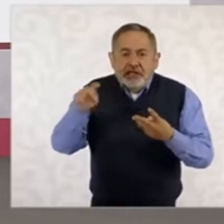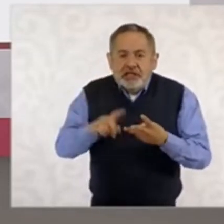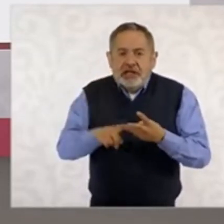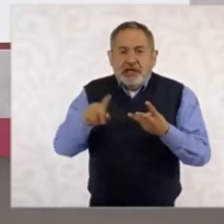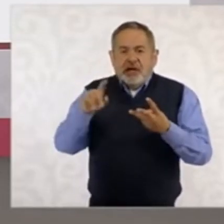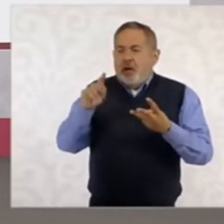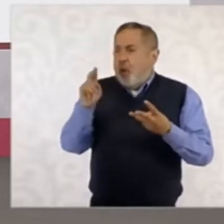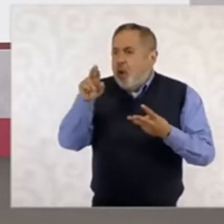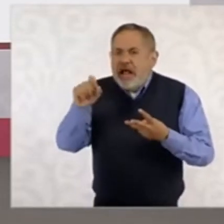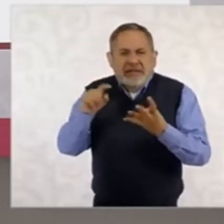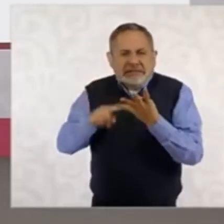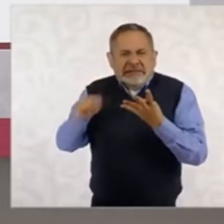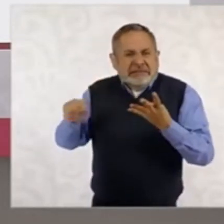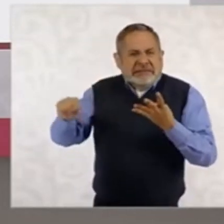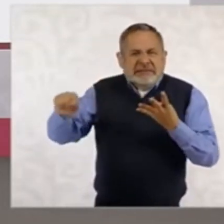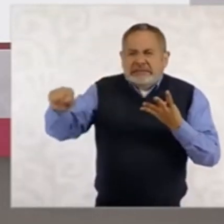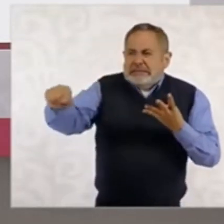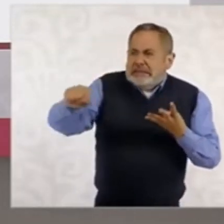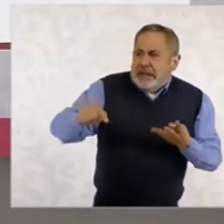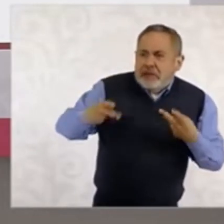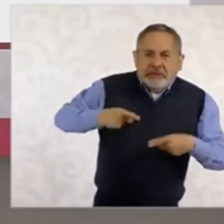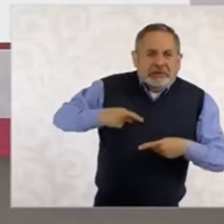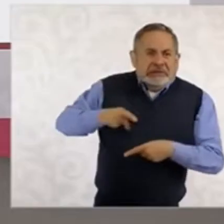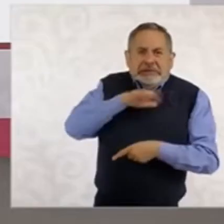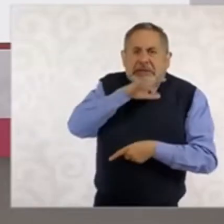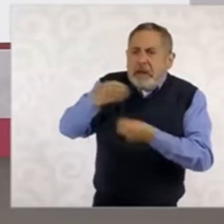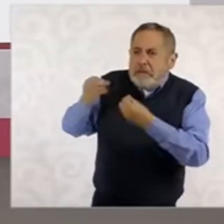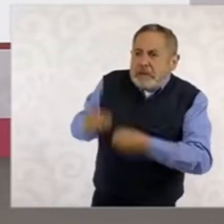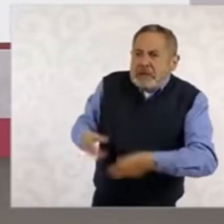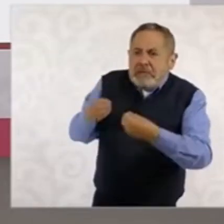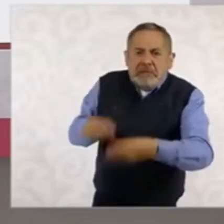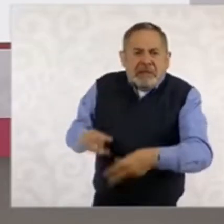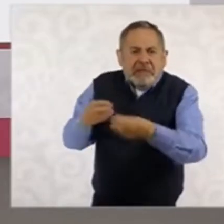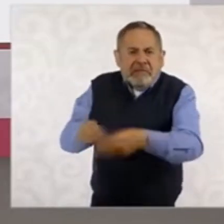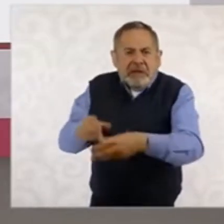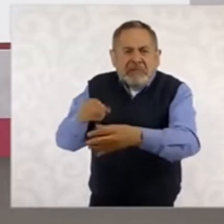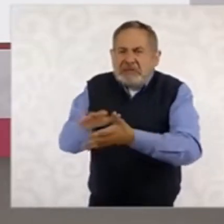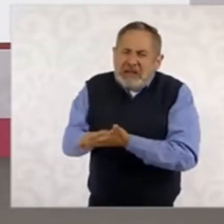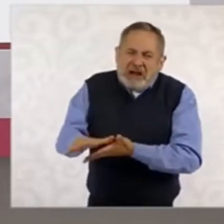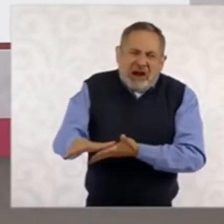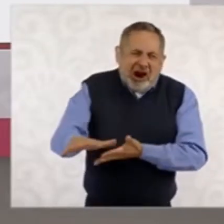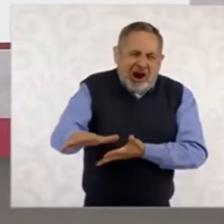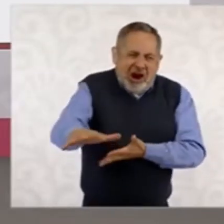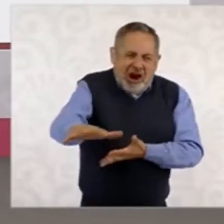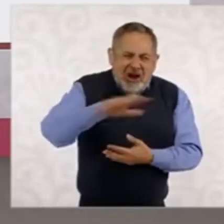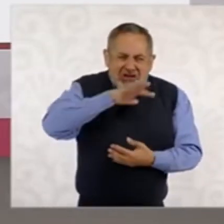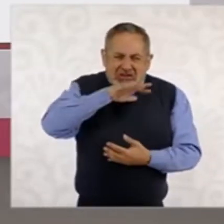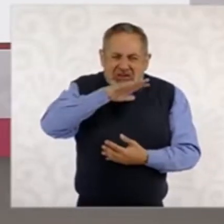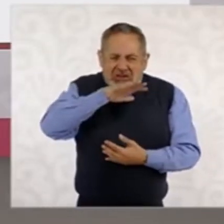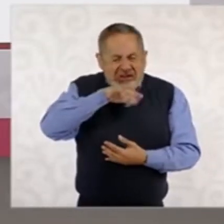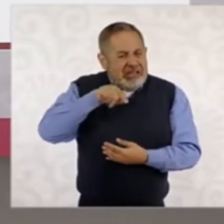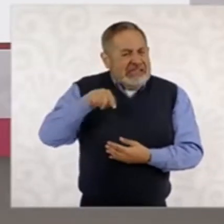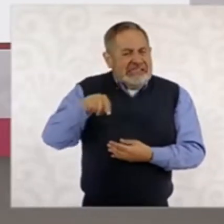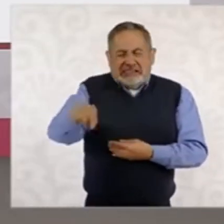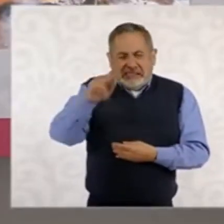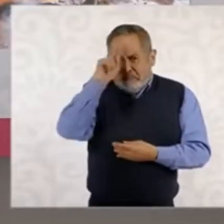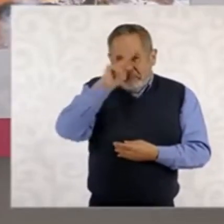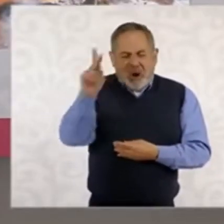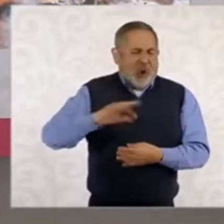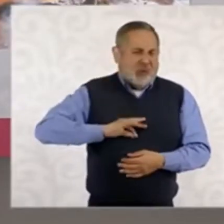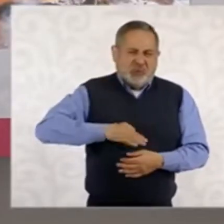y Ures. Todo esto fue la zona afectada por aquel derrame que se inició en el Molinito. La siguiente, por